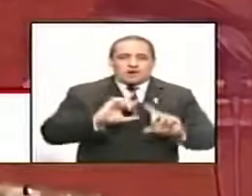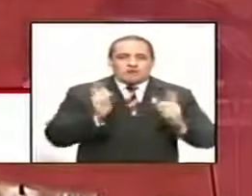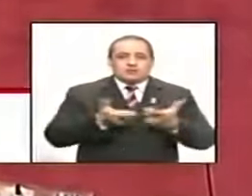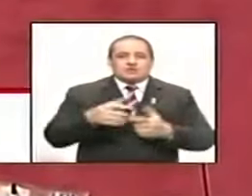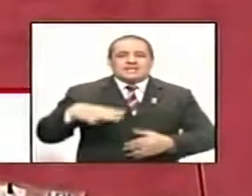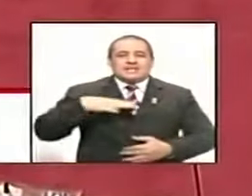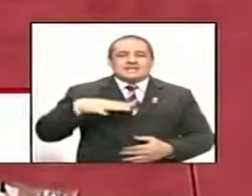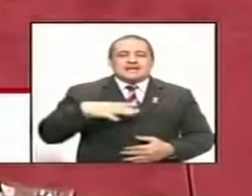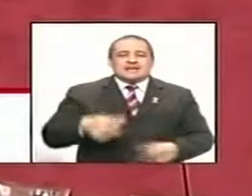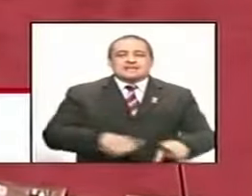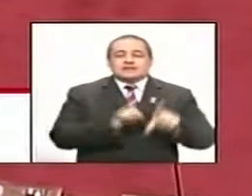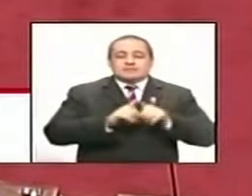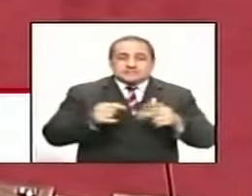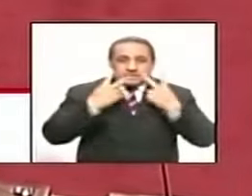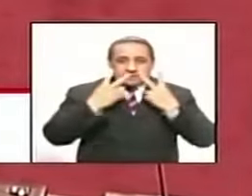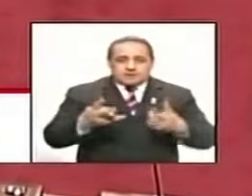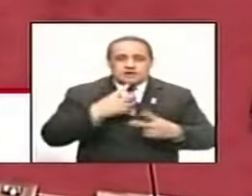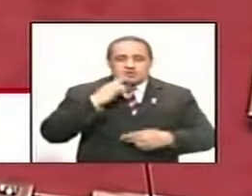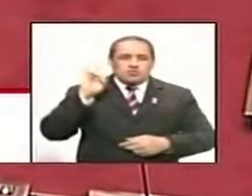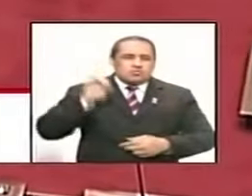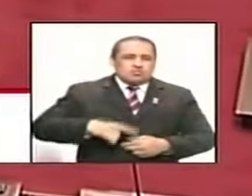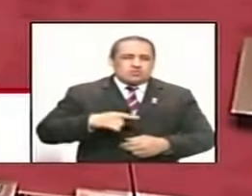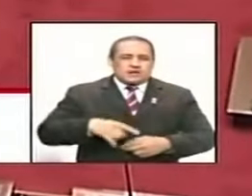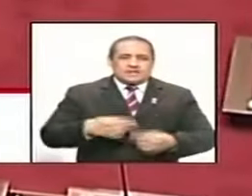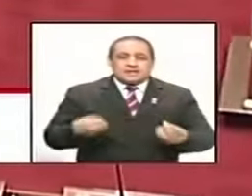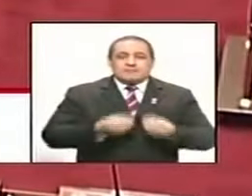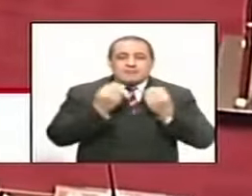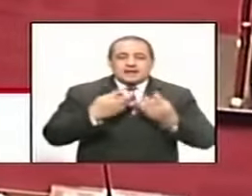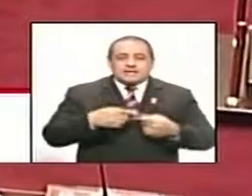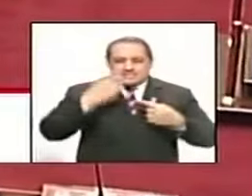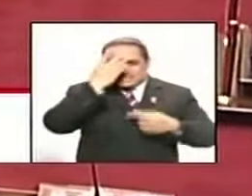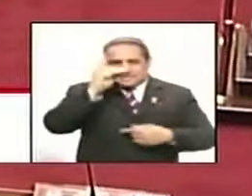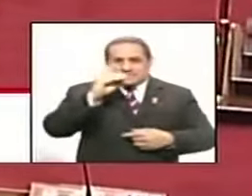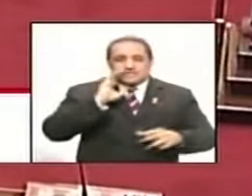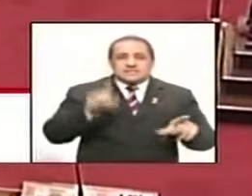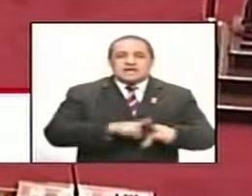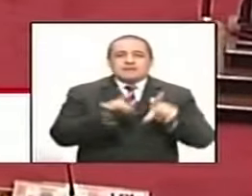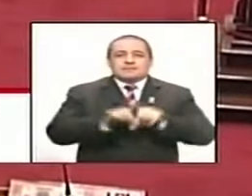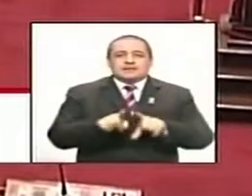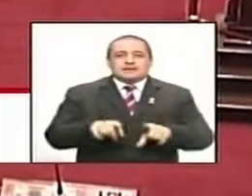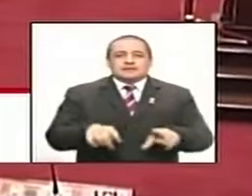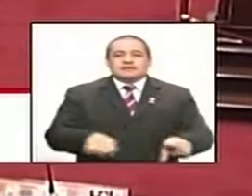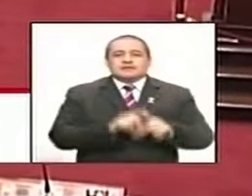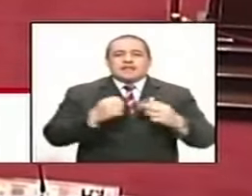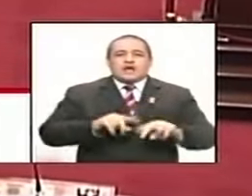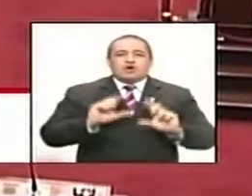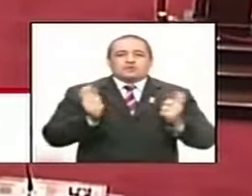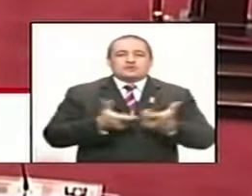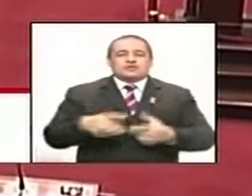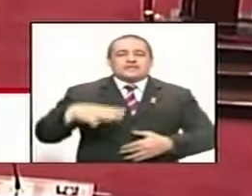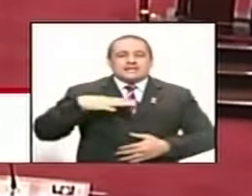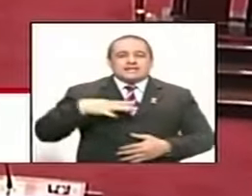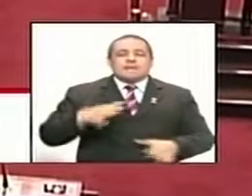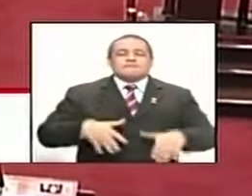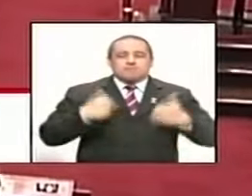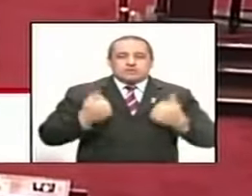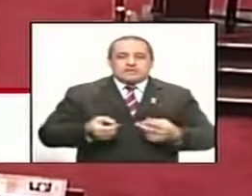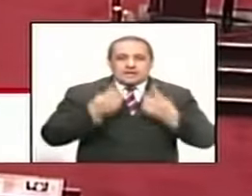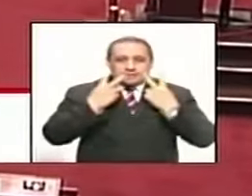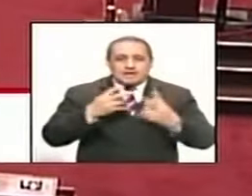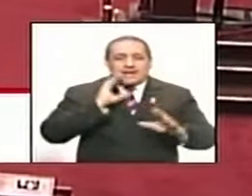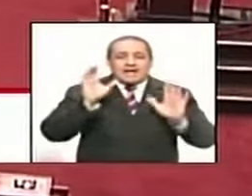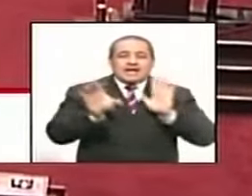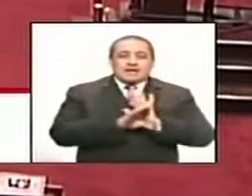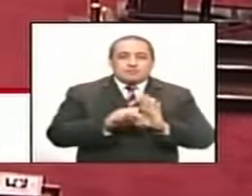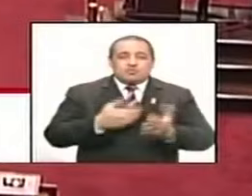de ética y se vea de manera célere para que se decida, y así de una vez también la comisión de ética pueda tomar como